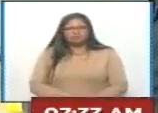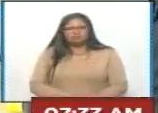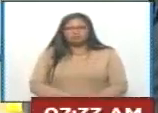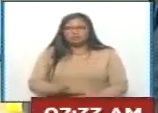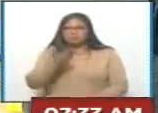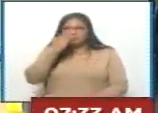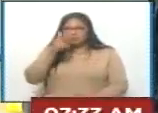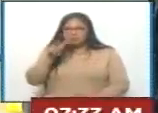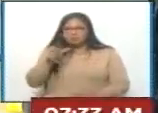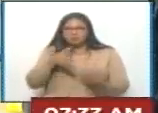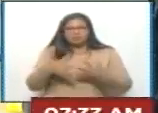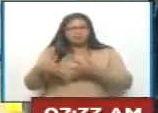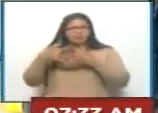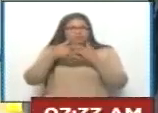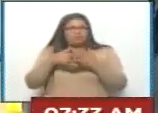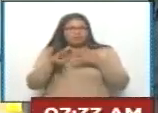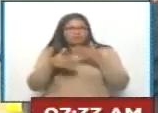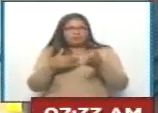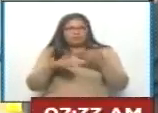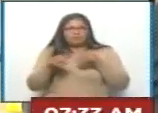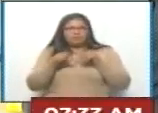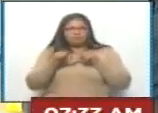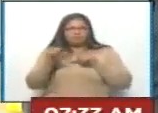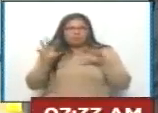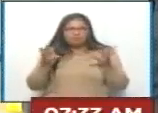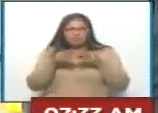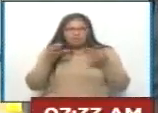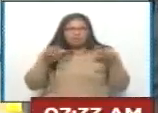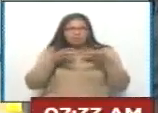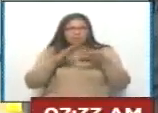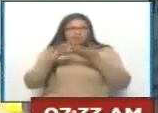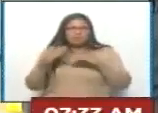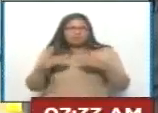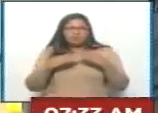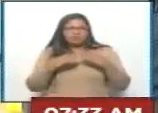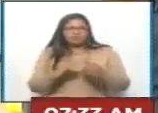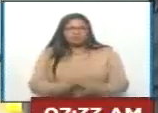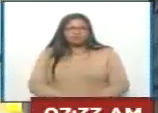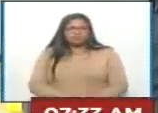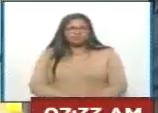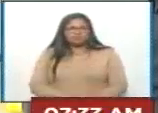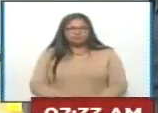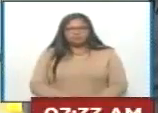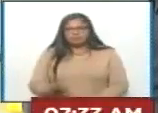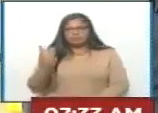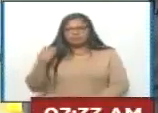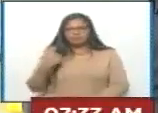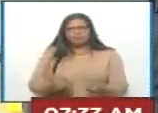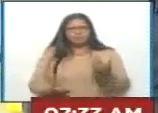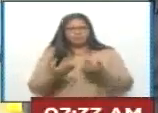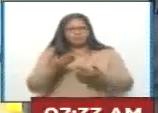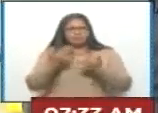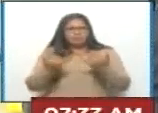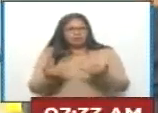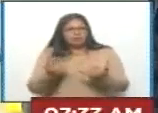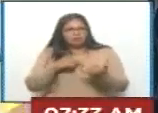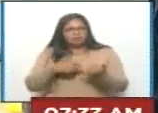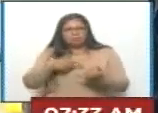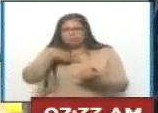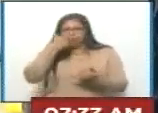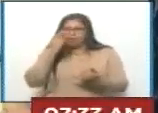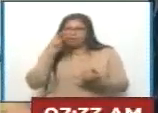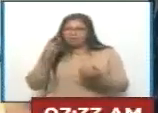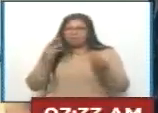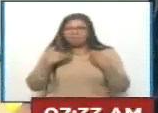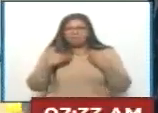autoridades norteamericanas: vamos a segregar a los comunistas, tenían un papel muy importante, no lo de ahora, que es vergonzoso,